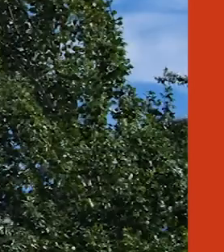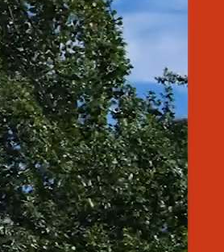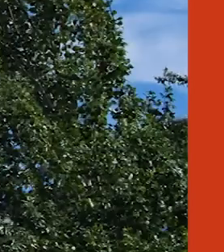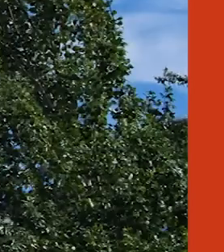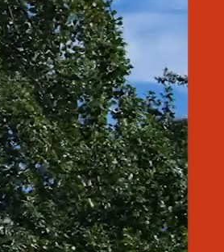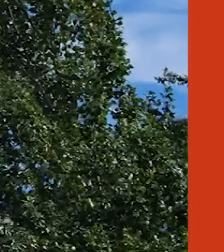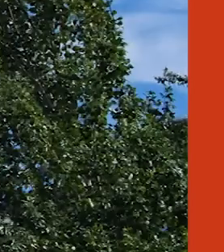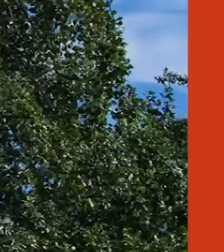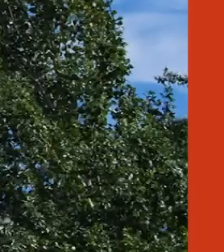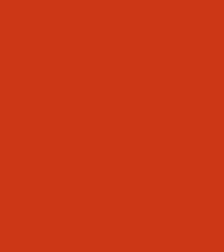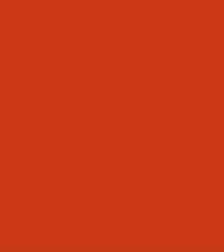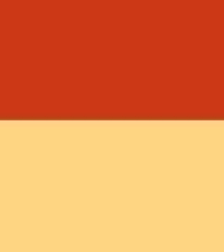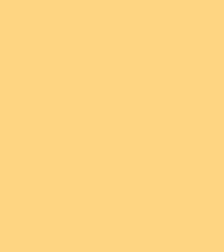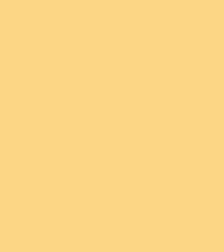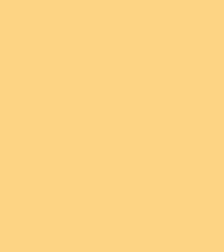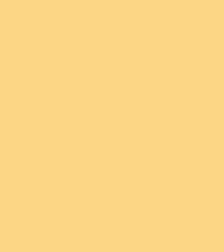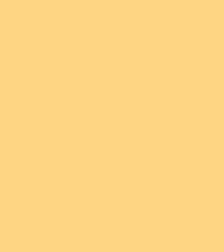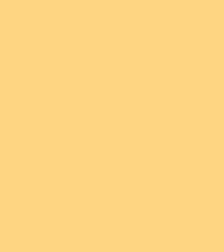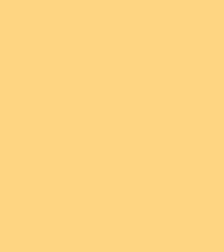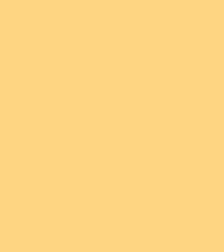mercado de historia